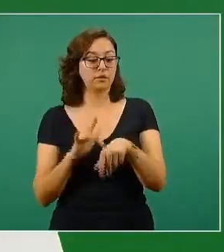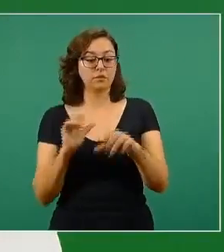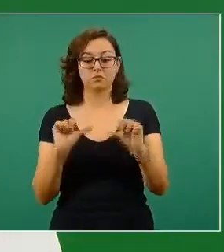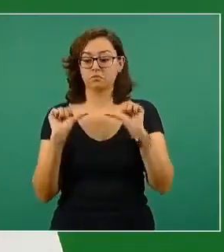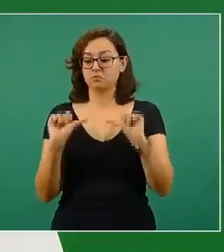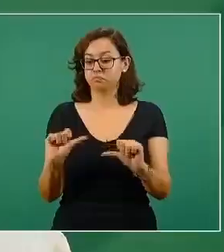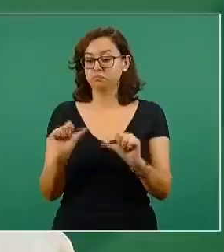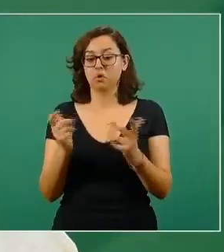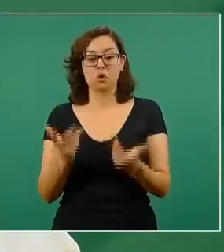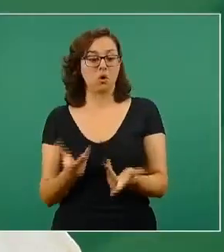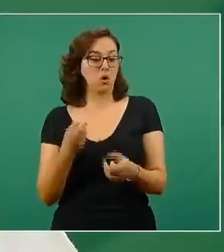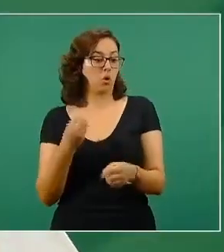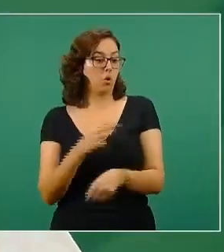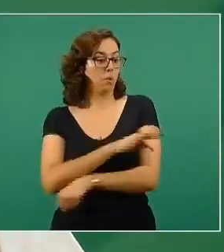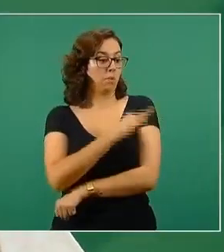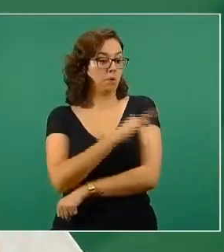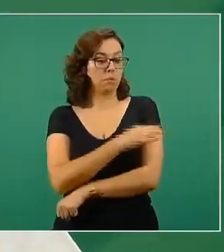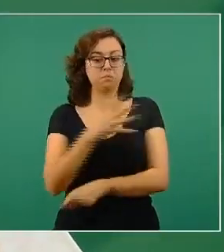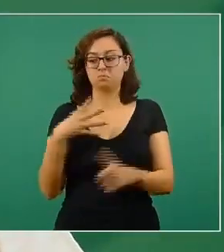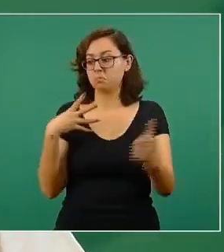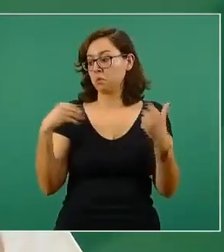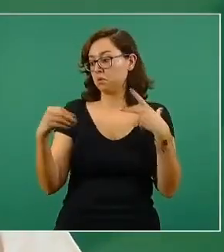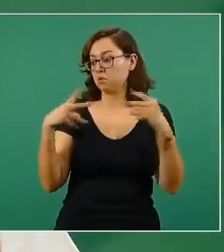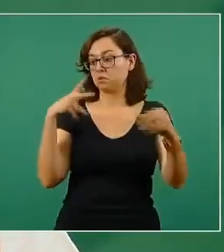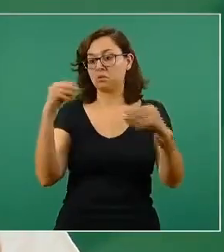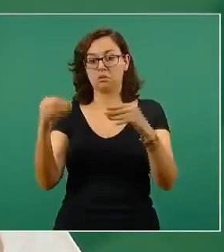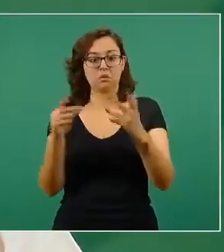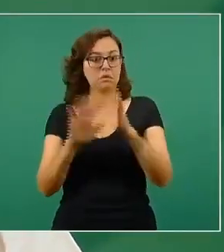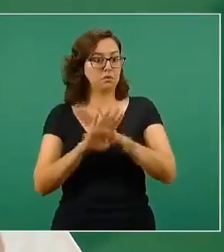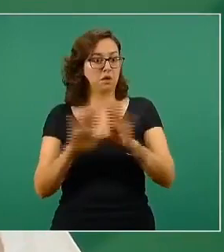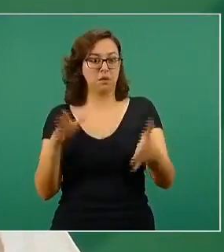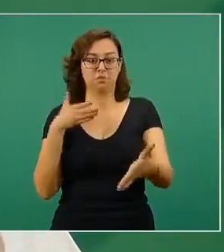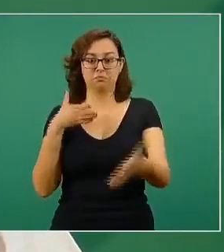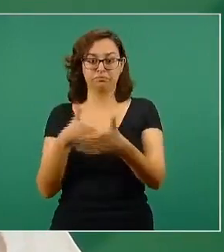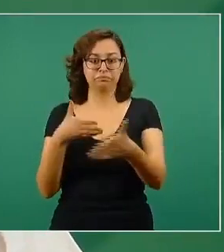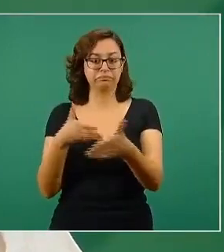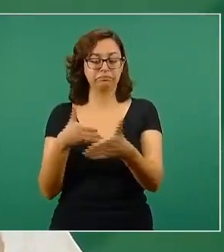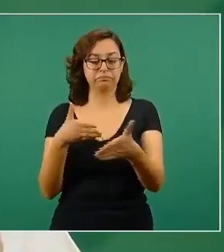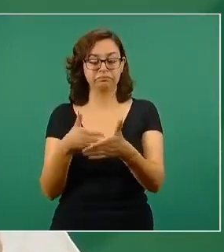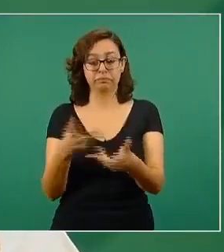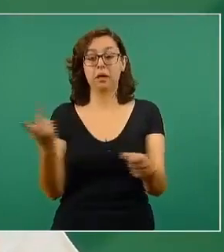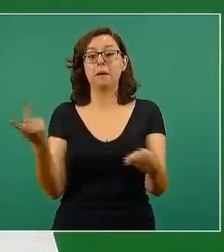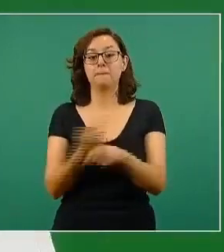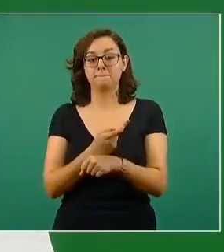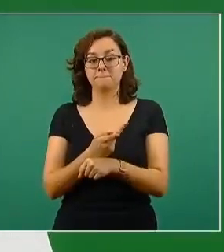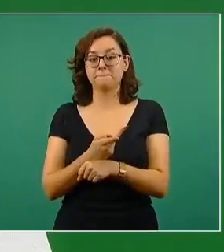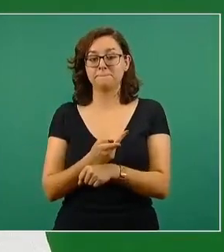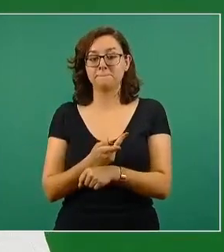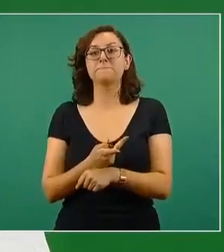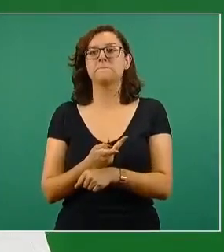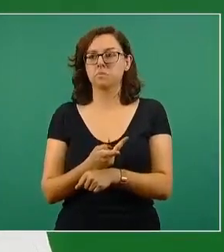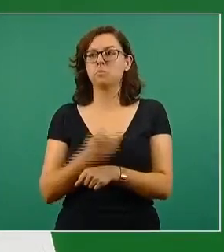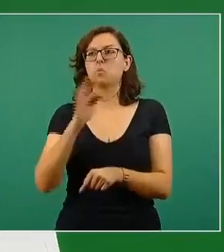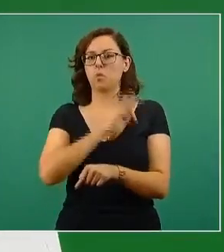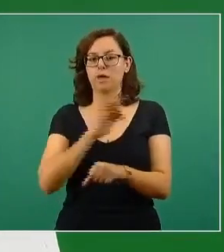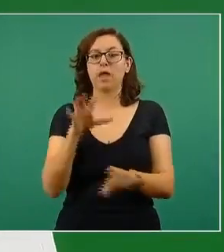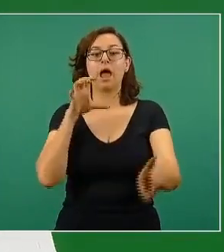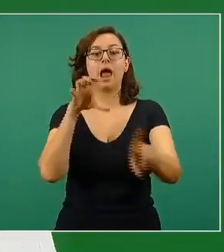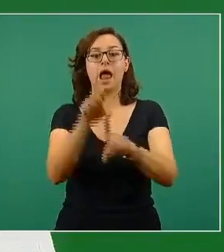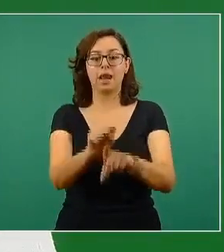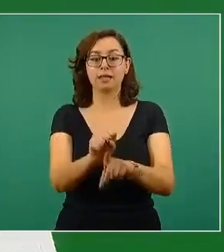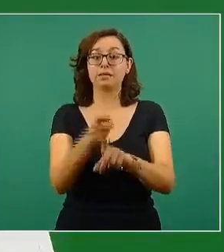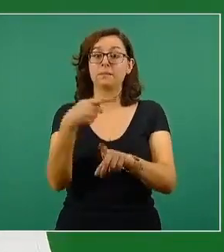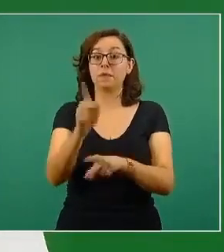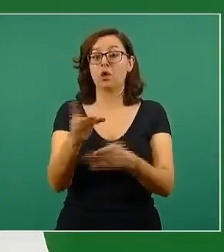población que ya no puede enfermar y no puede transmitir, se lograría si es que se cumplen algunas condiciones.